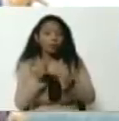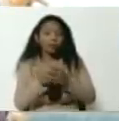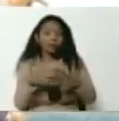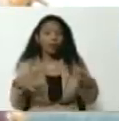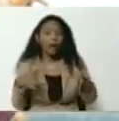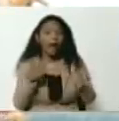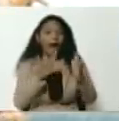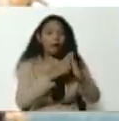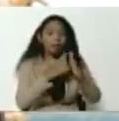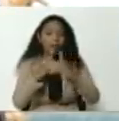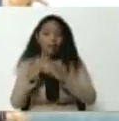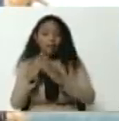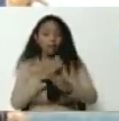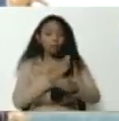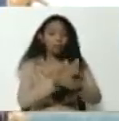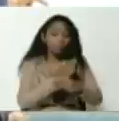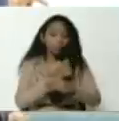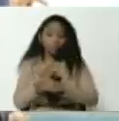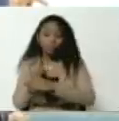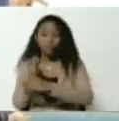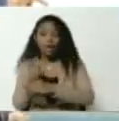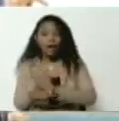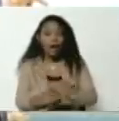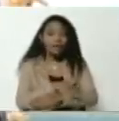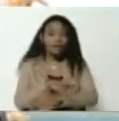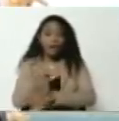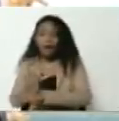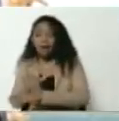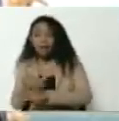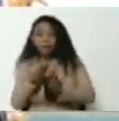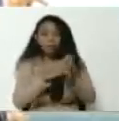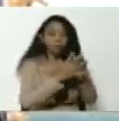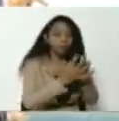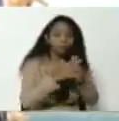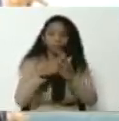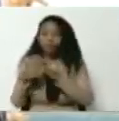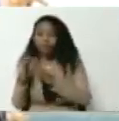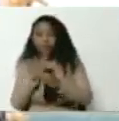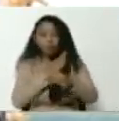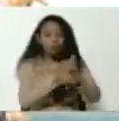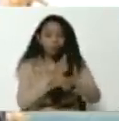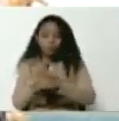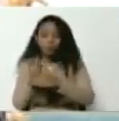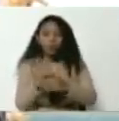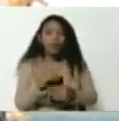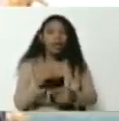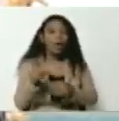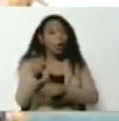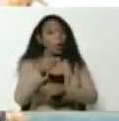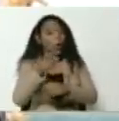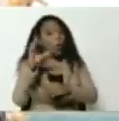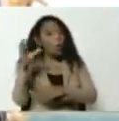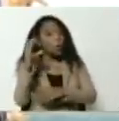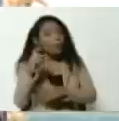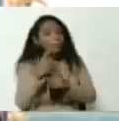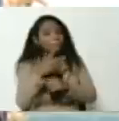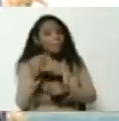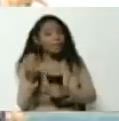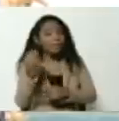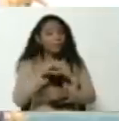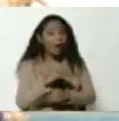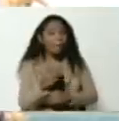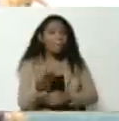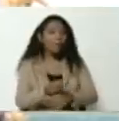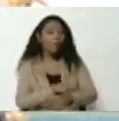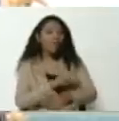casa por casa, para ir a calle por calle, barrio por barrio. Esa es la diferencia por la cual Colombia tiene 20 veces más casos que Venezuela,